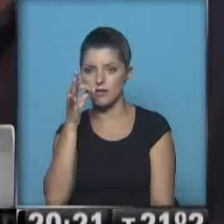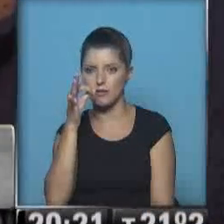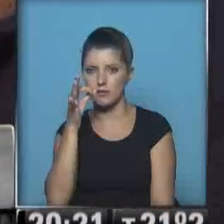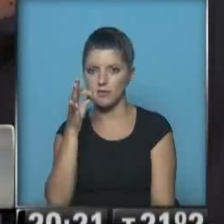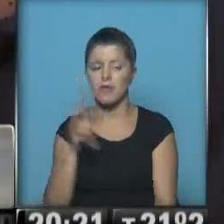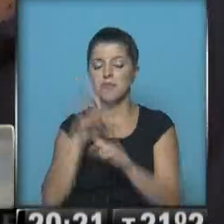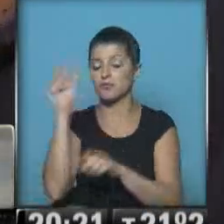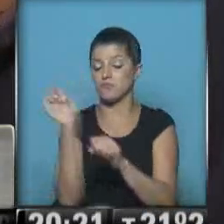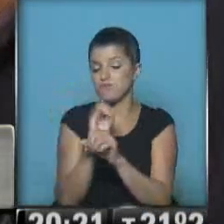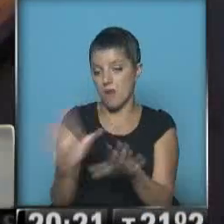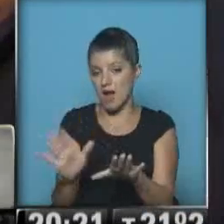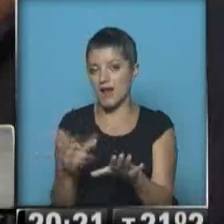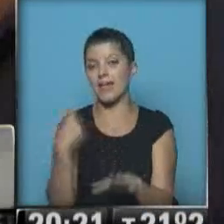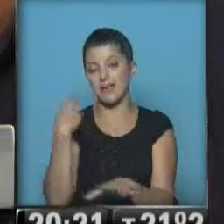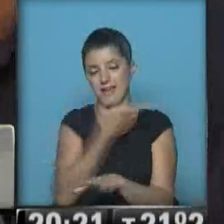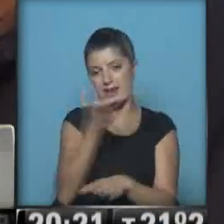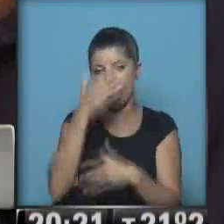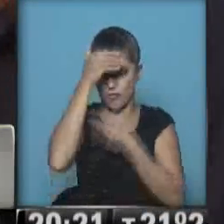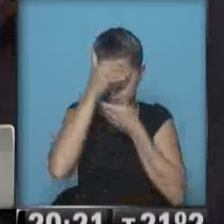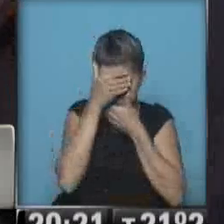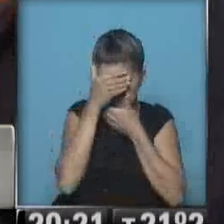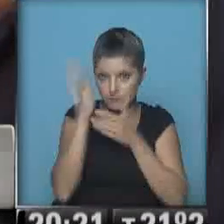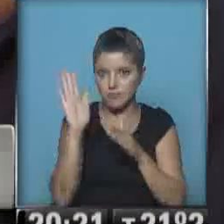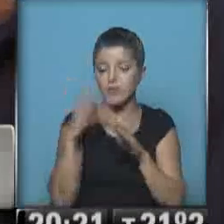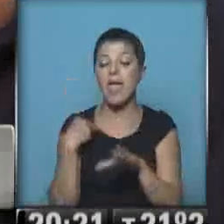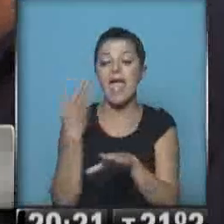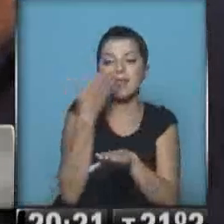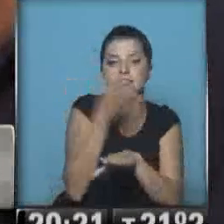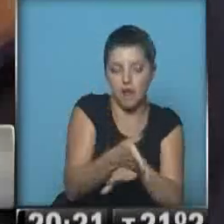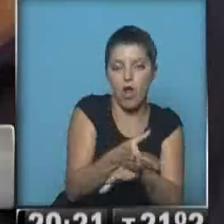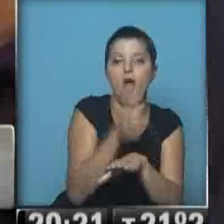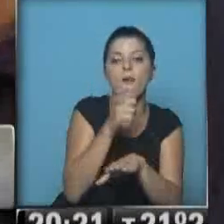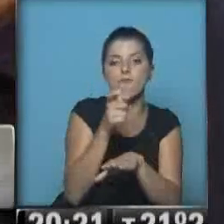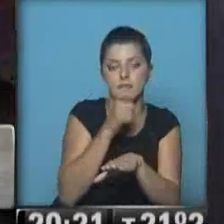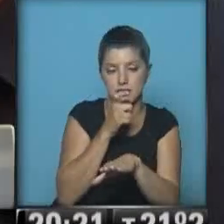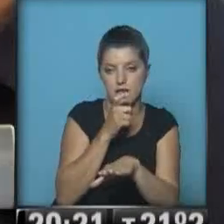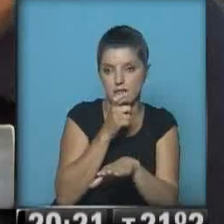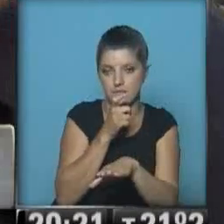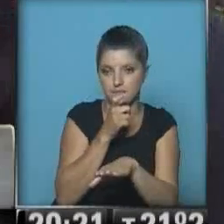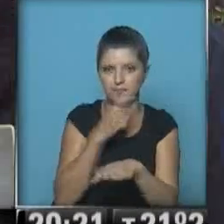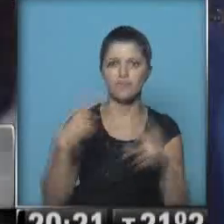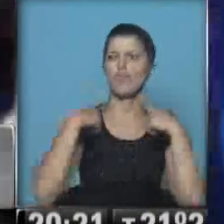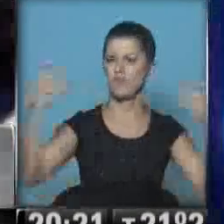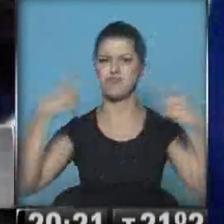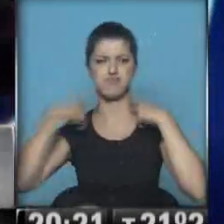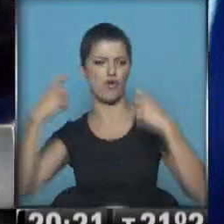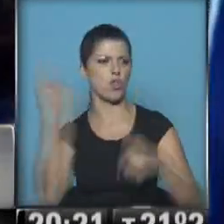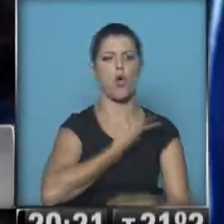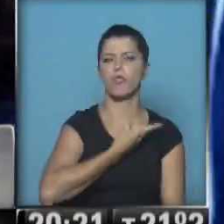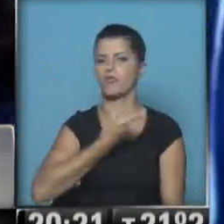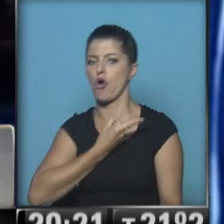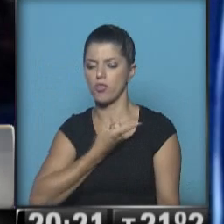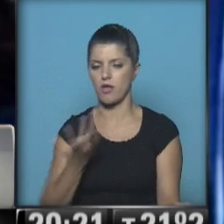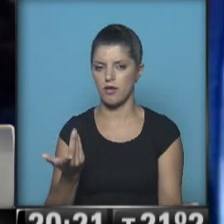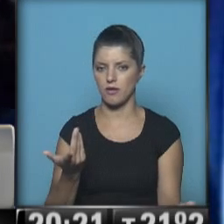en adaptados en su mayoría encapuchados ingresaron a lo que es la confitería del club a los gritos a dónde están dónde están dónde